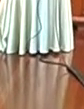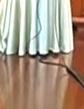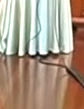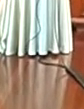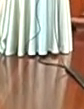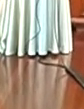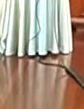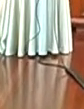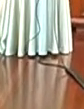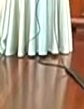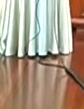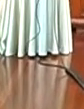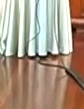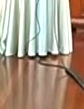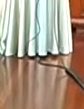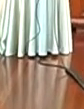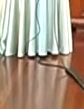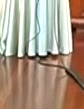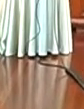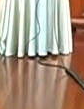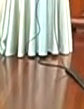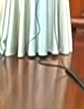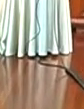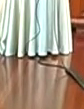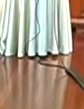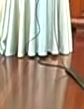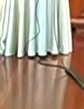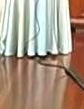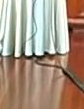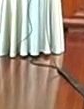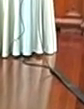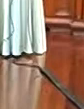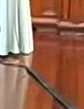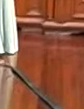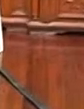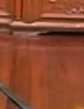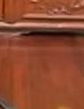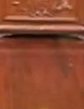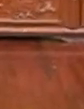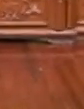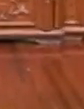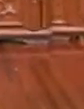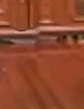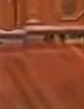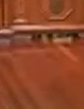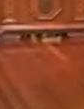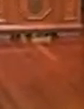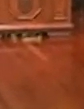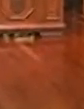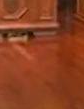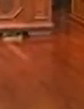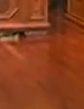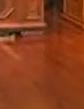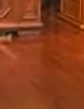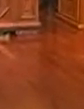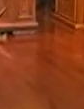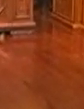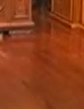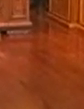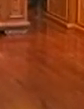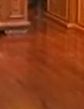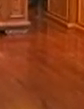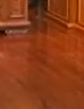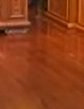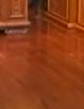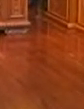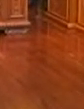el pasado 25 de abril del 2015 en las instalaciones del Complejo Deportivo Niño Héroe Manuel Bonilla, ha sido un